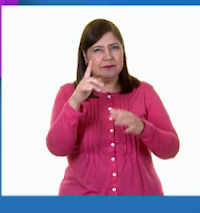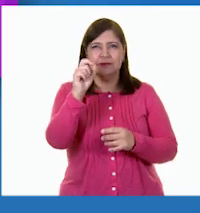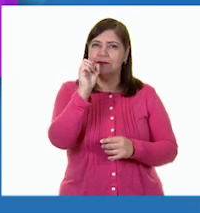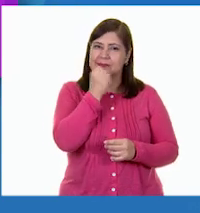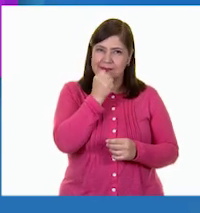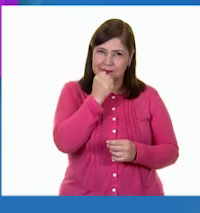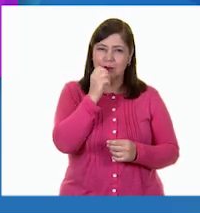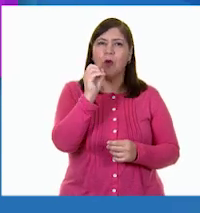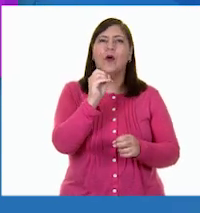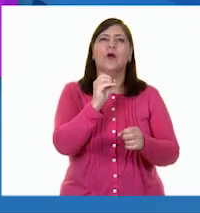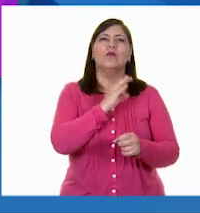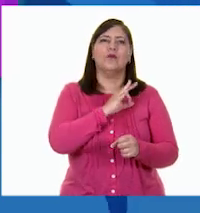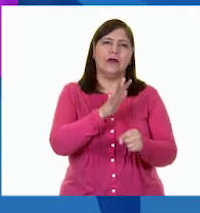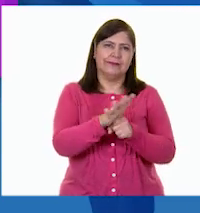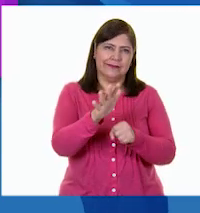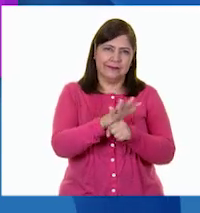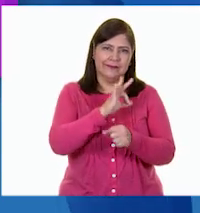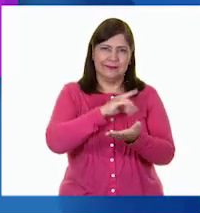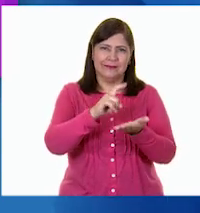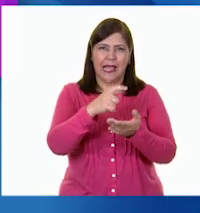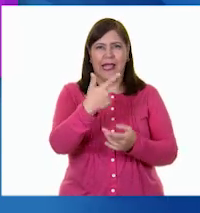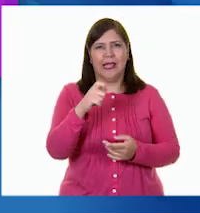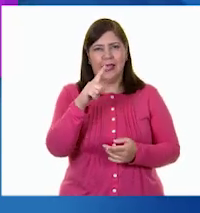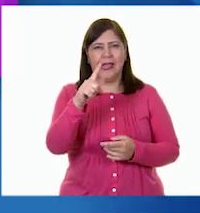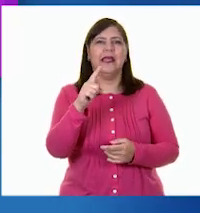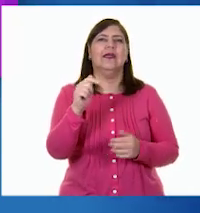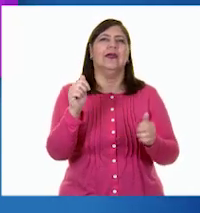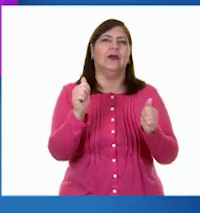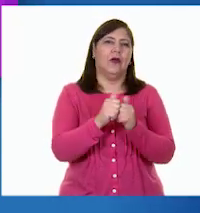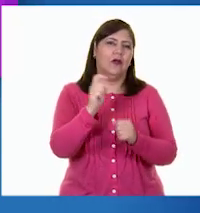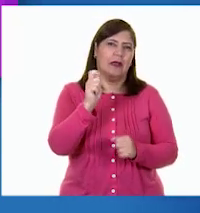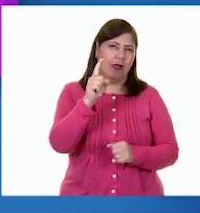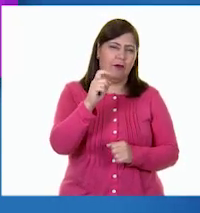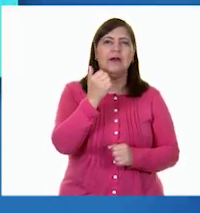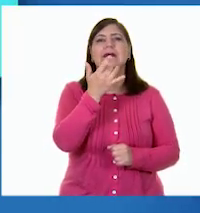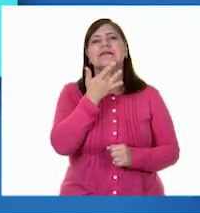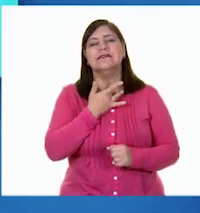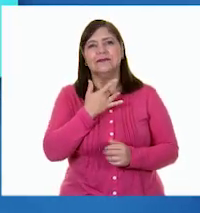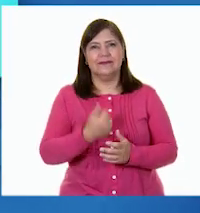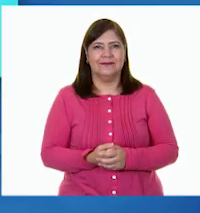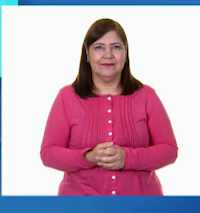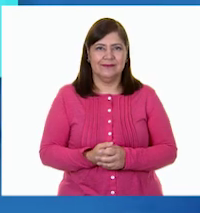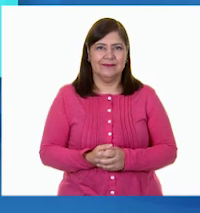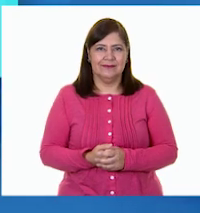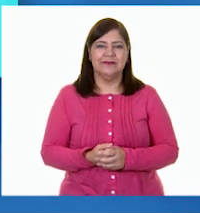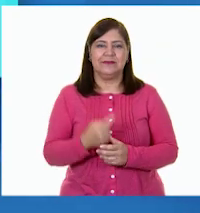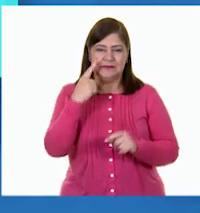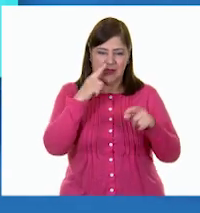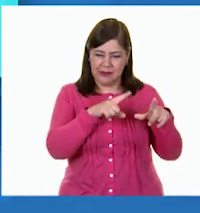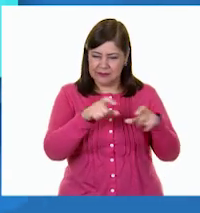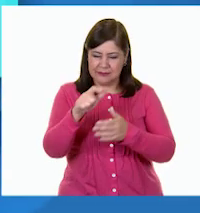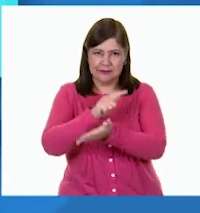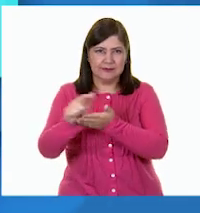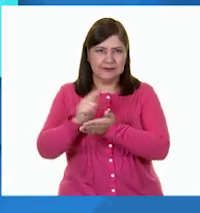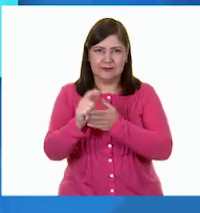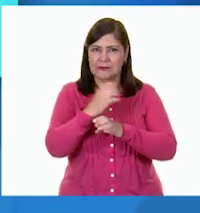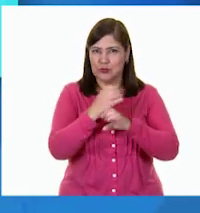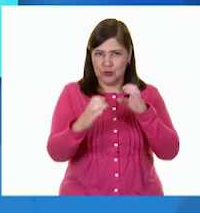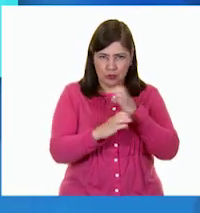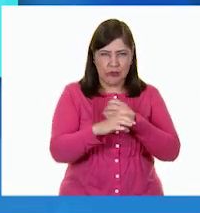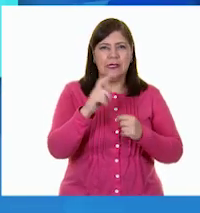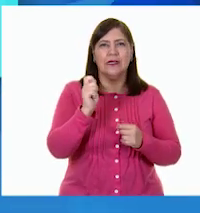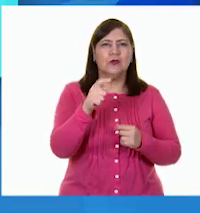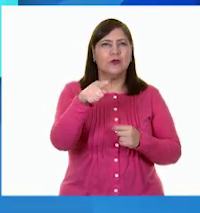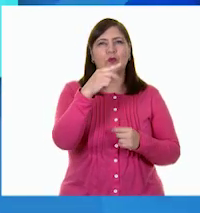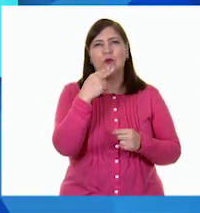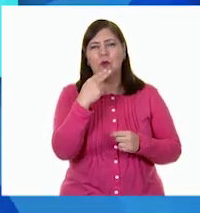durante 20 segundos o aplica desinfectante a base de agua y alcohol. Desinfecta las superficies de los objetos que